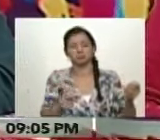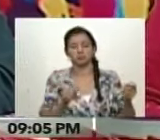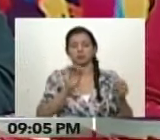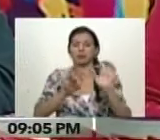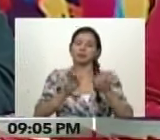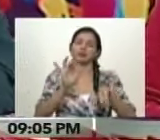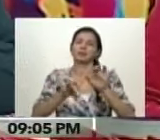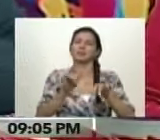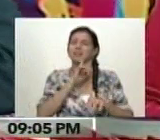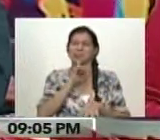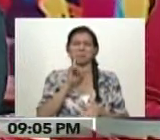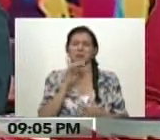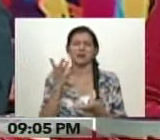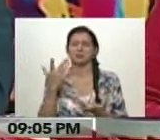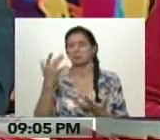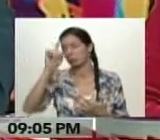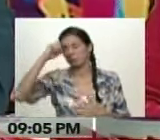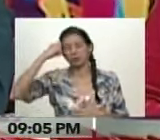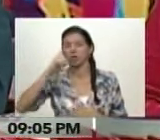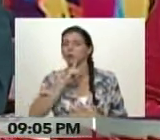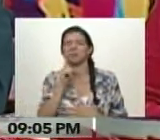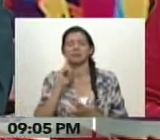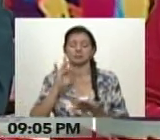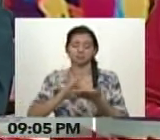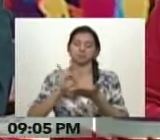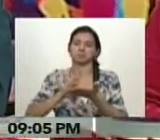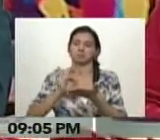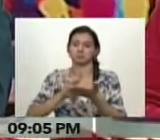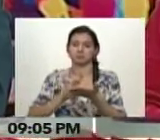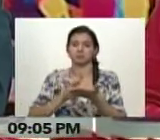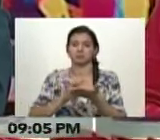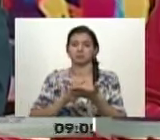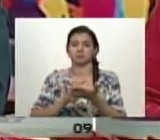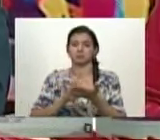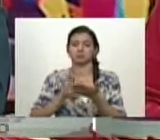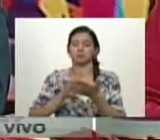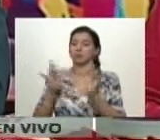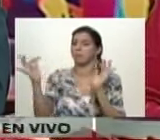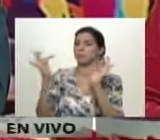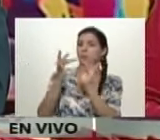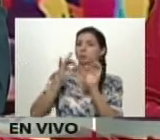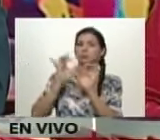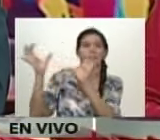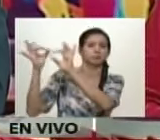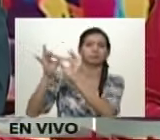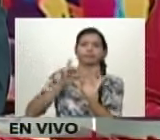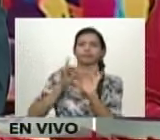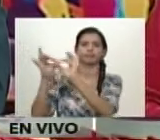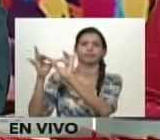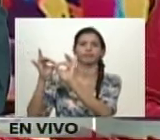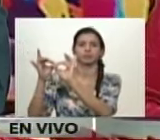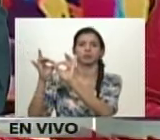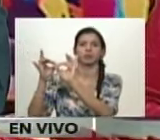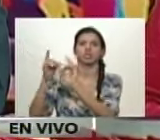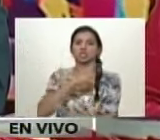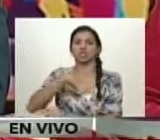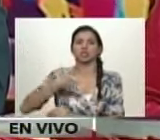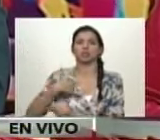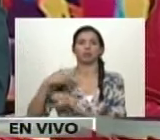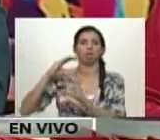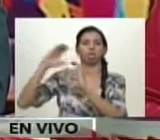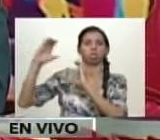cosa que llaman no sé qué broma, no me acuerdo ahorita, y me comunico con China, y me comunico con,